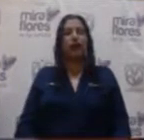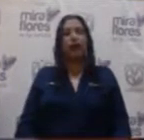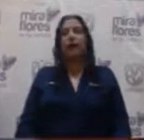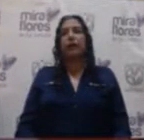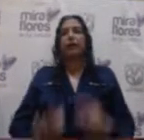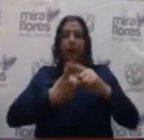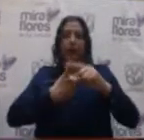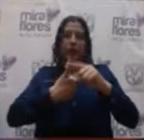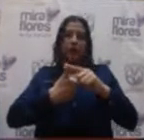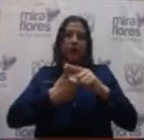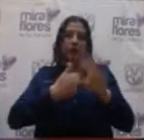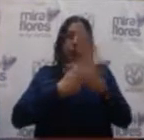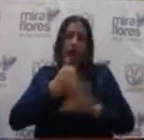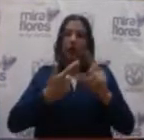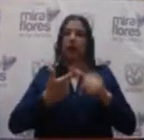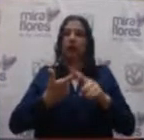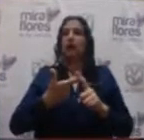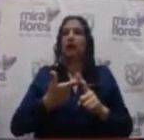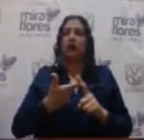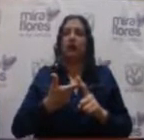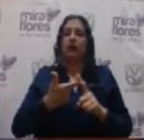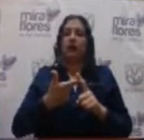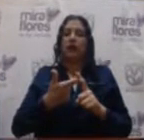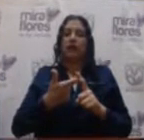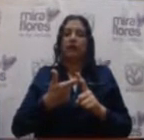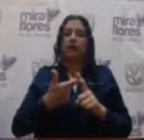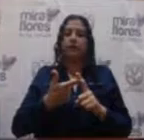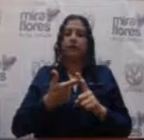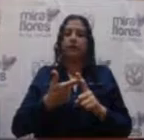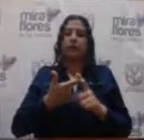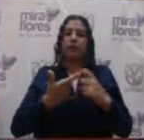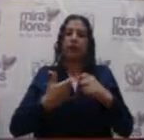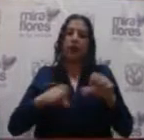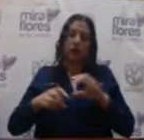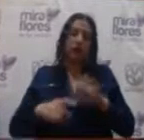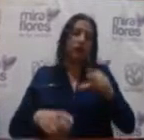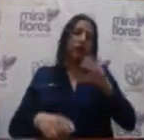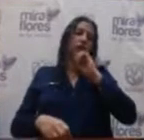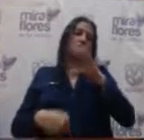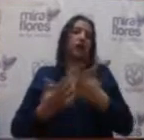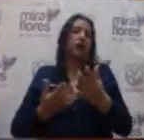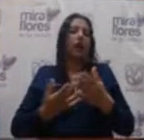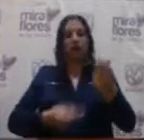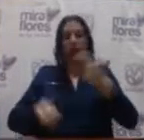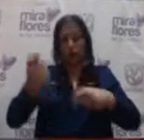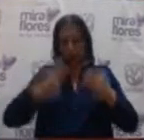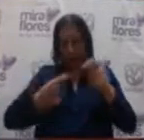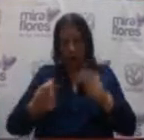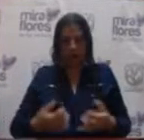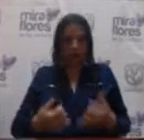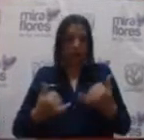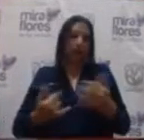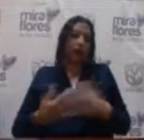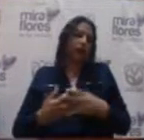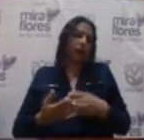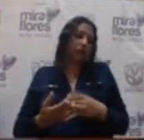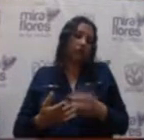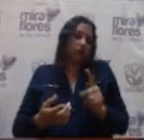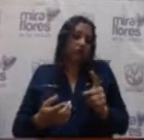Acciones de seguridad, acciones que mencioné, que hay comercios que están